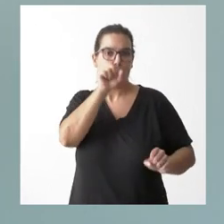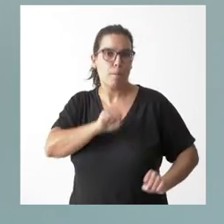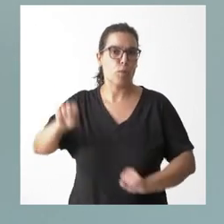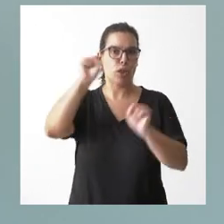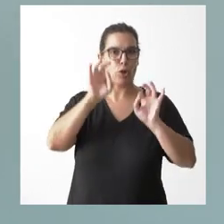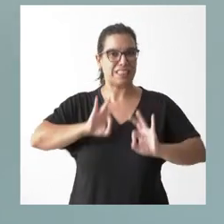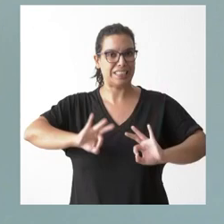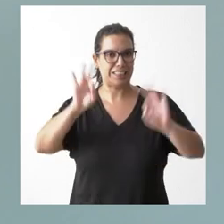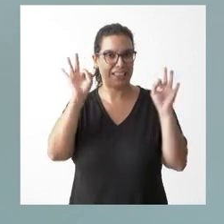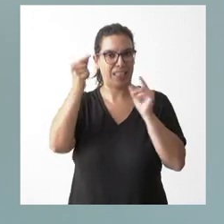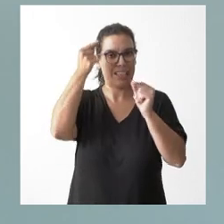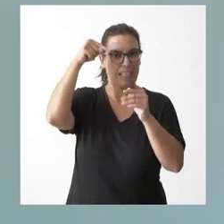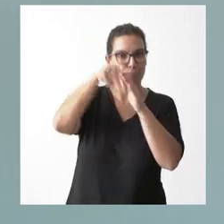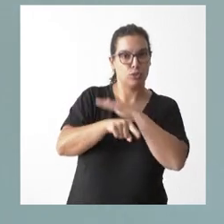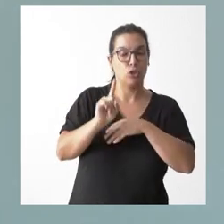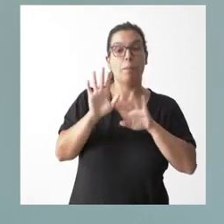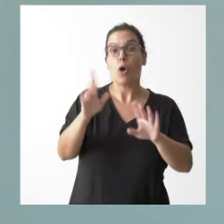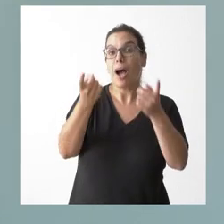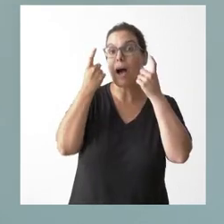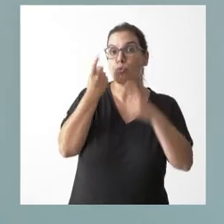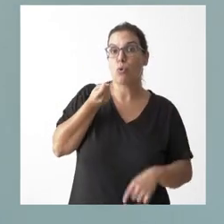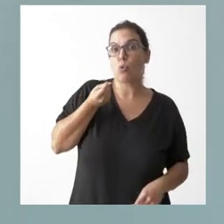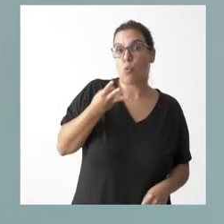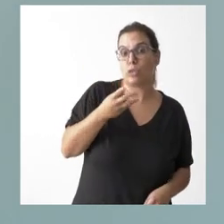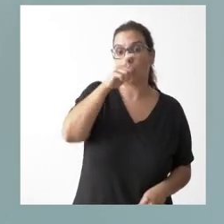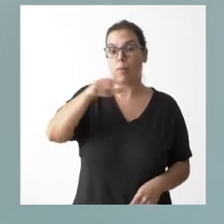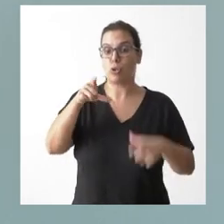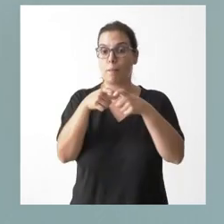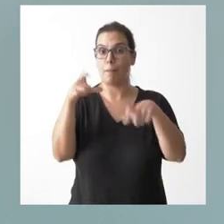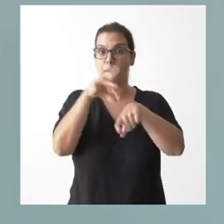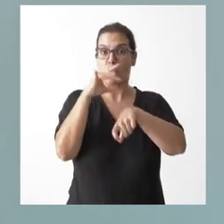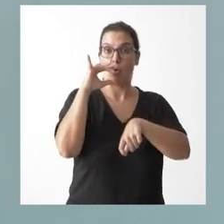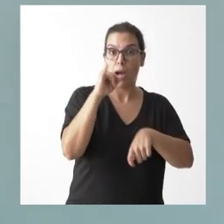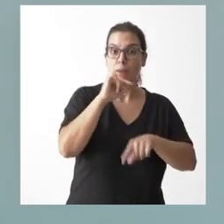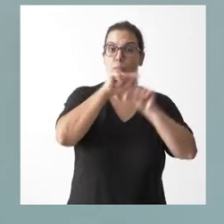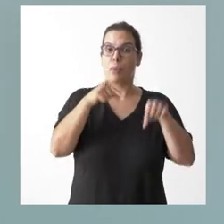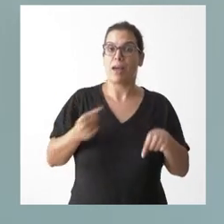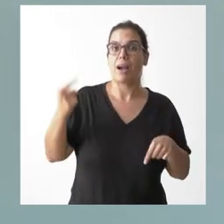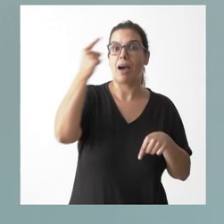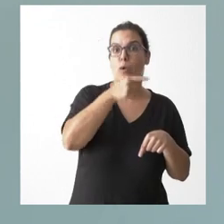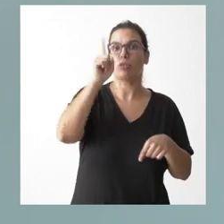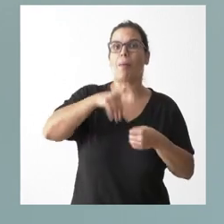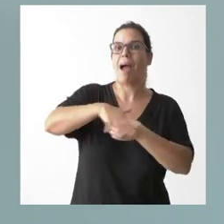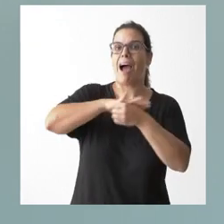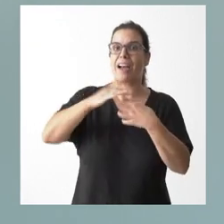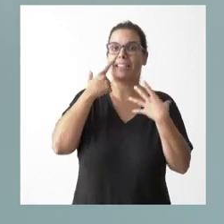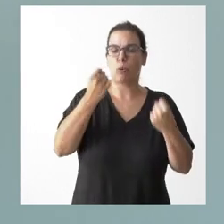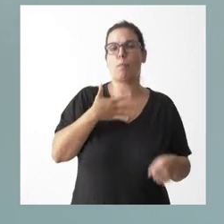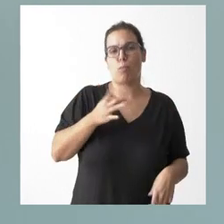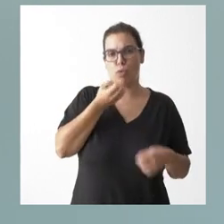el número de alumnos y el número de personas que tienen tarjeta sanitaria por provincias, incluso por áreas de